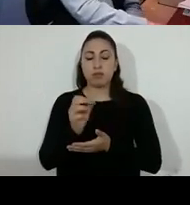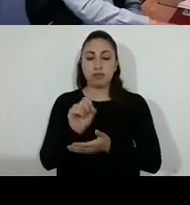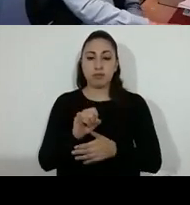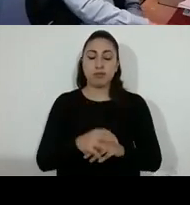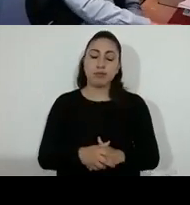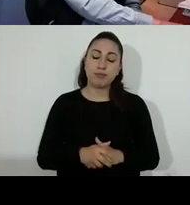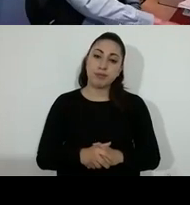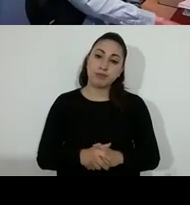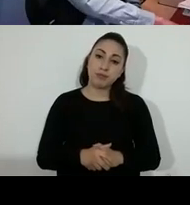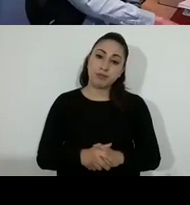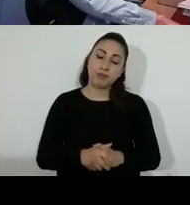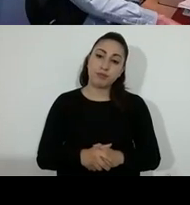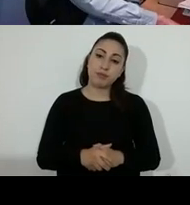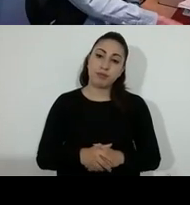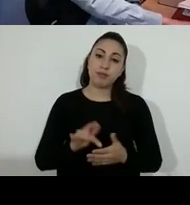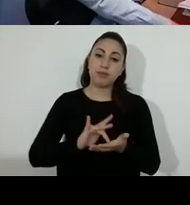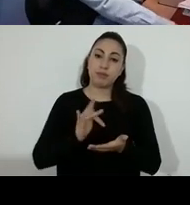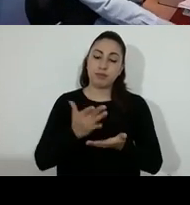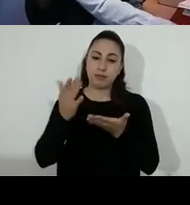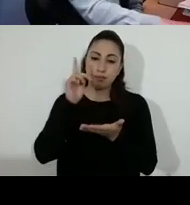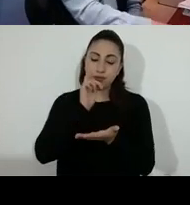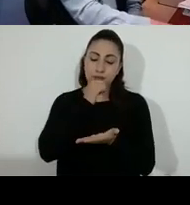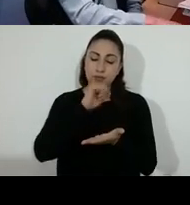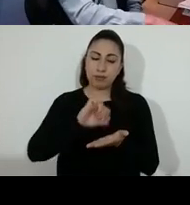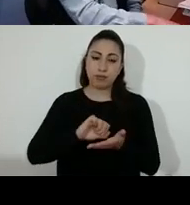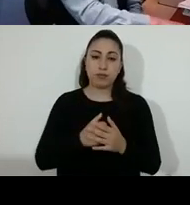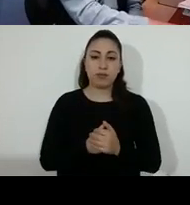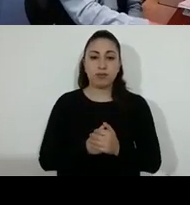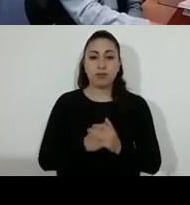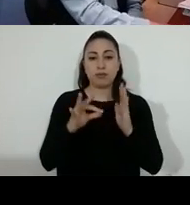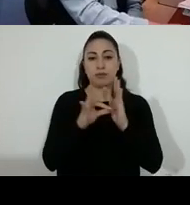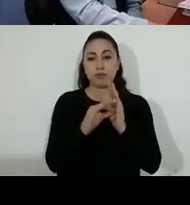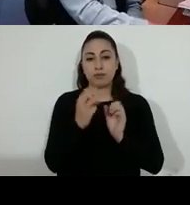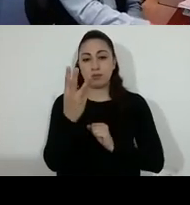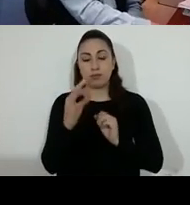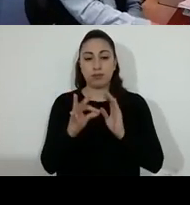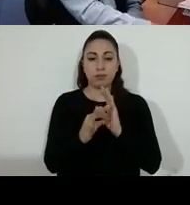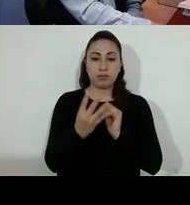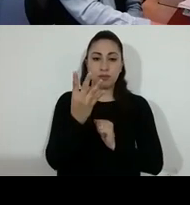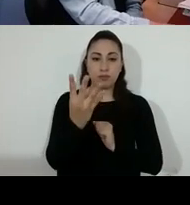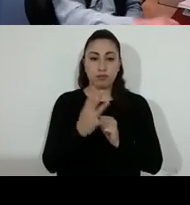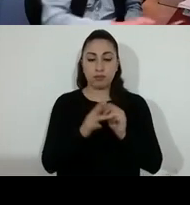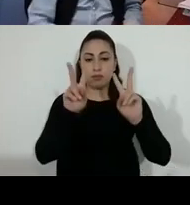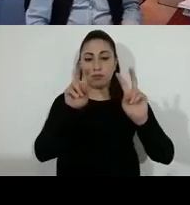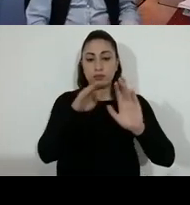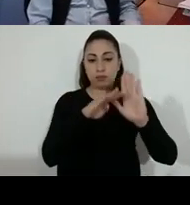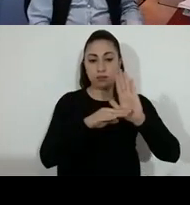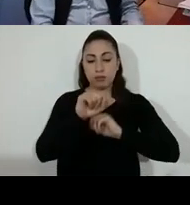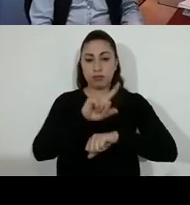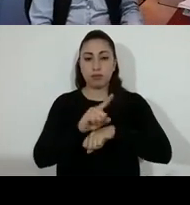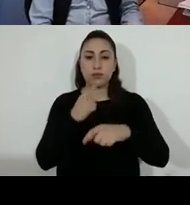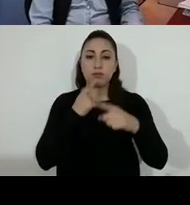Muchas gracias, diputada secretaria. Los puntos 3 y 4 del orden del día son la lectura y, en su